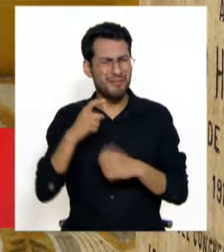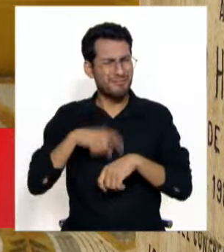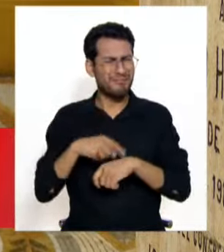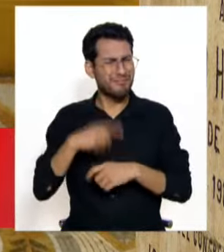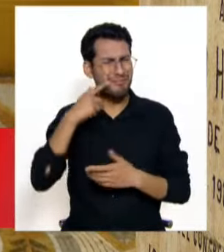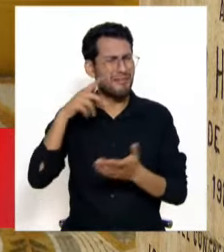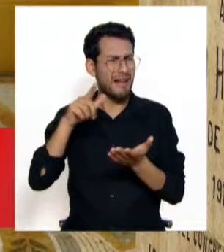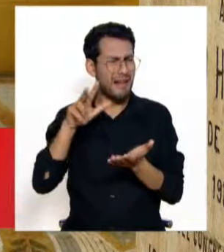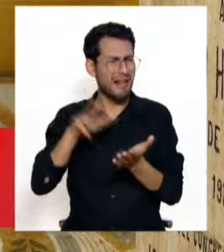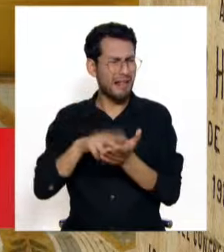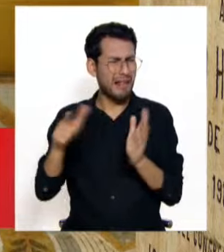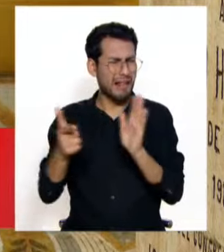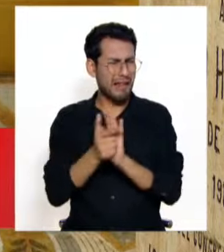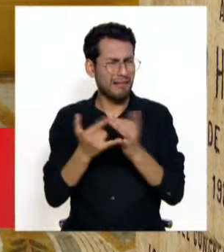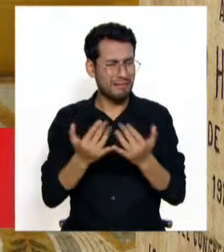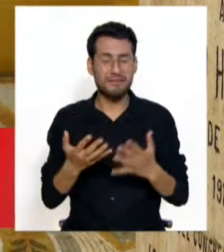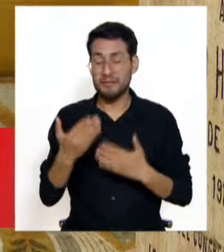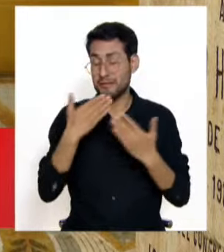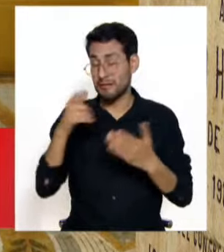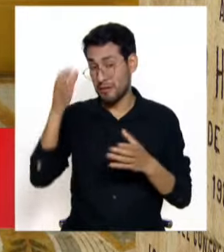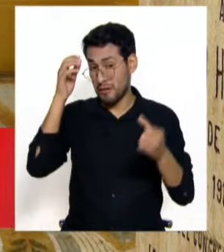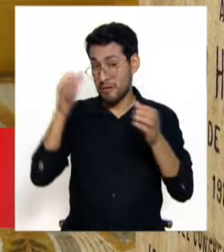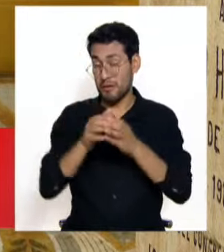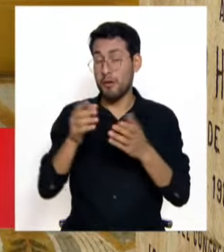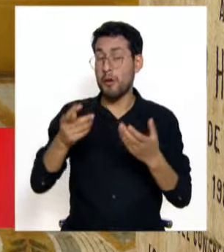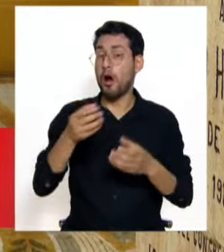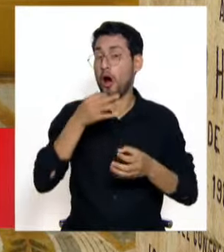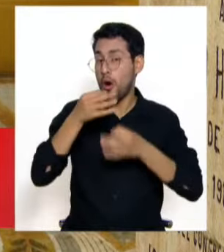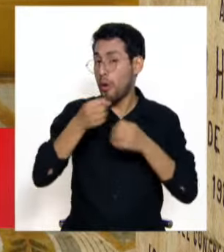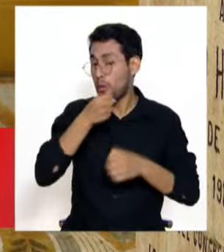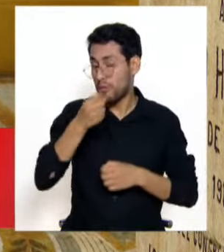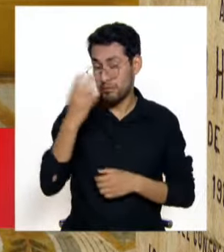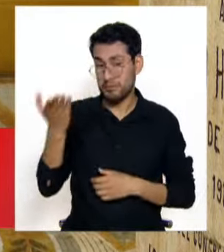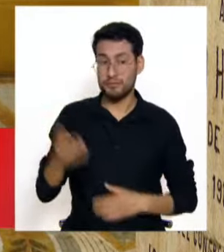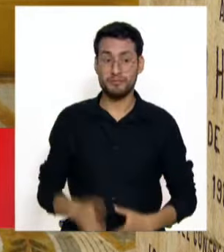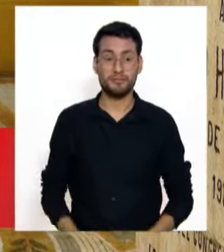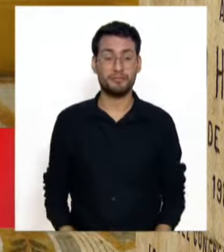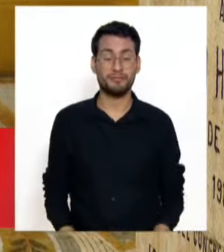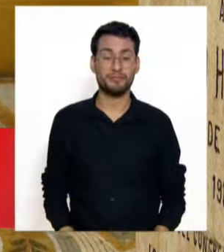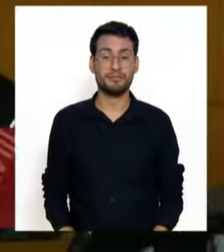tipo de proyectos de ley. Vamos a escuchar a los parlamentarios con los cuales hemos conversado.